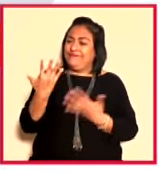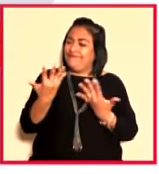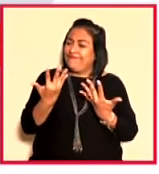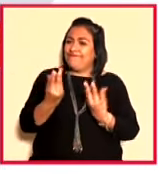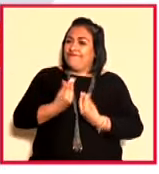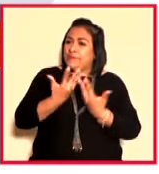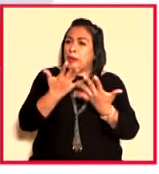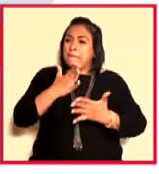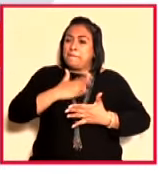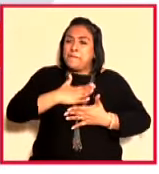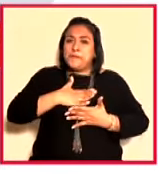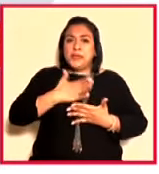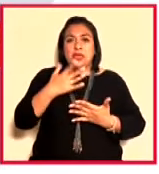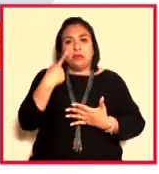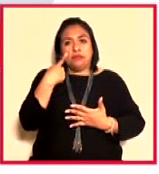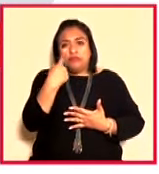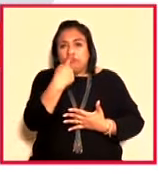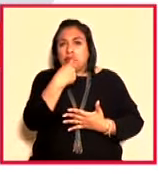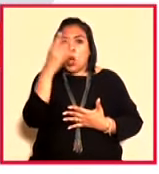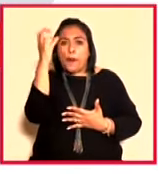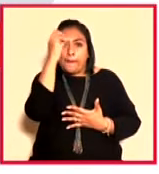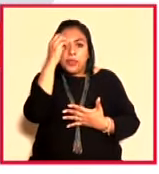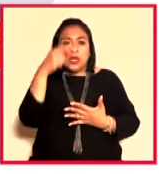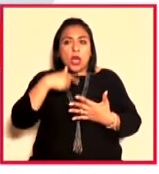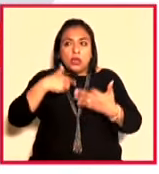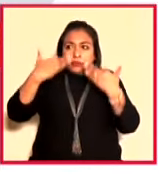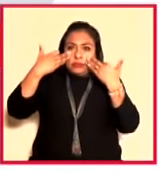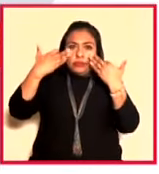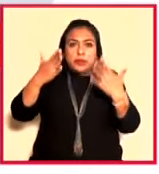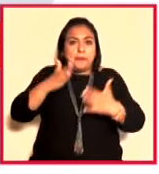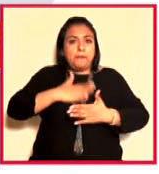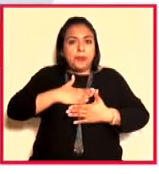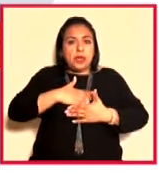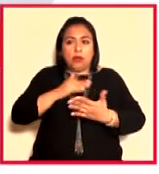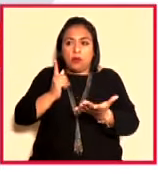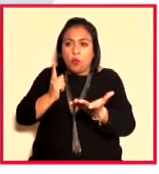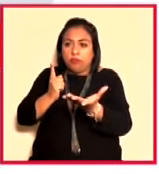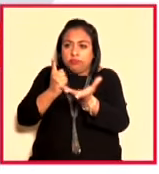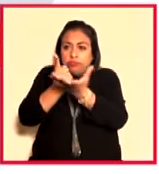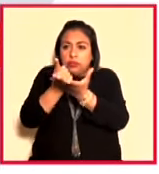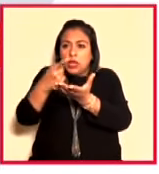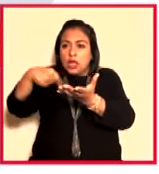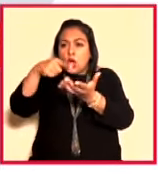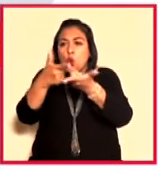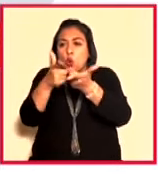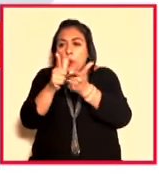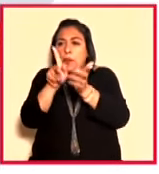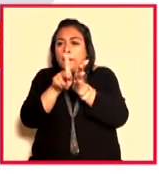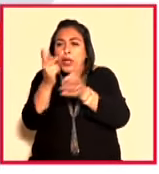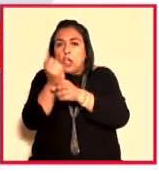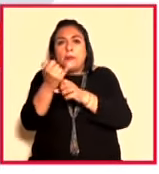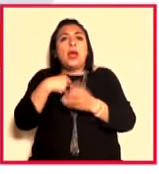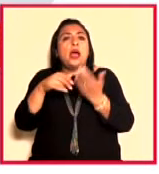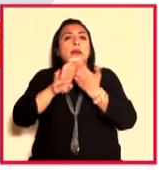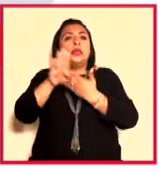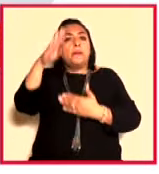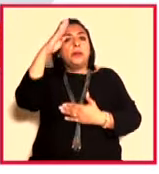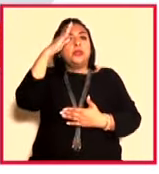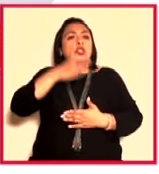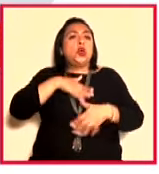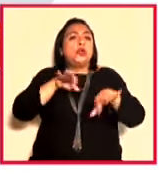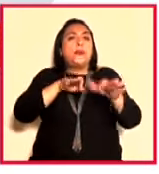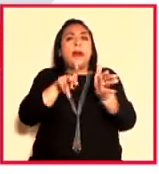propia versión de la historia, mi propio acercamiento a ese grupo de periodistas, para evitar que se pensara que estaba yo haciendo un trabajo